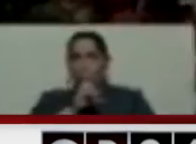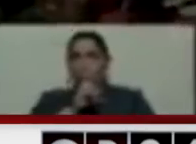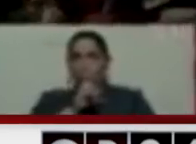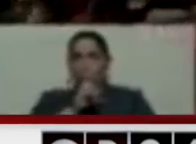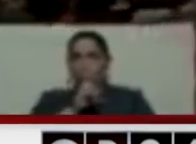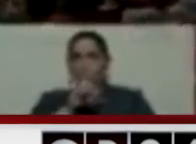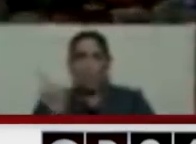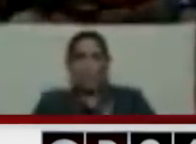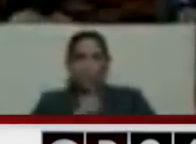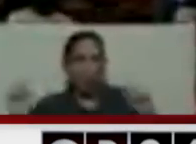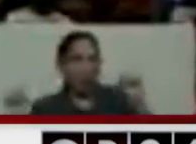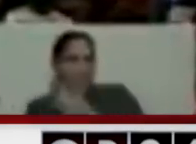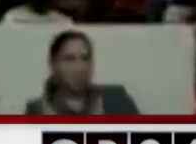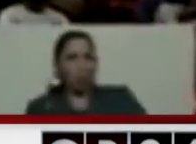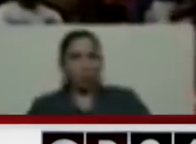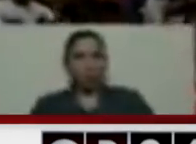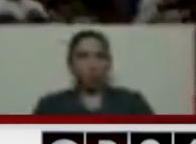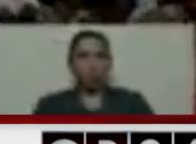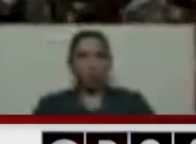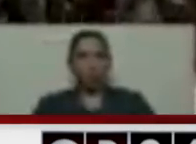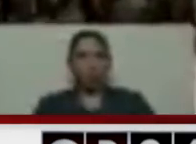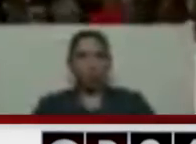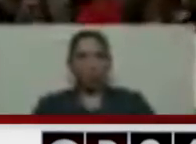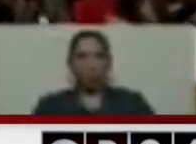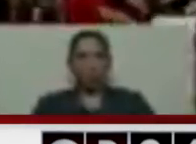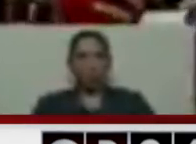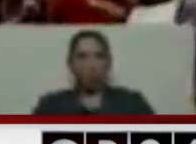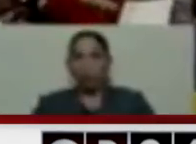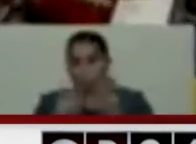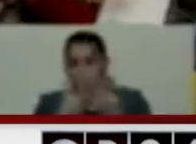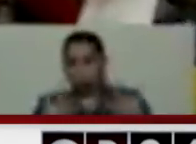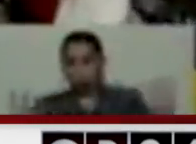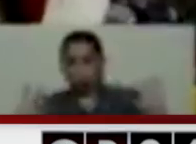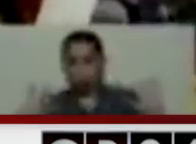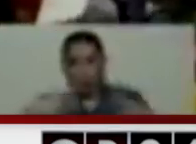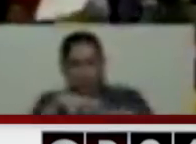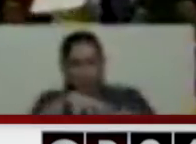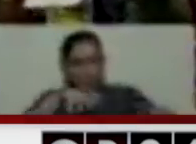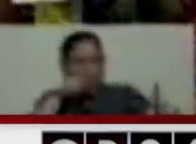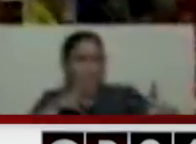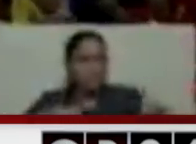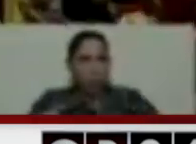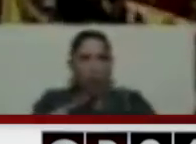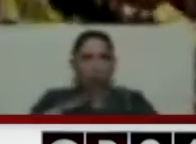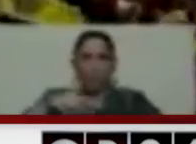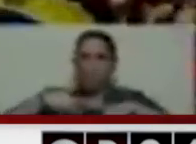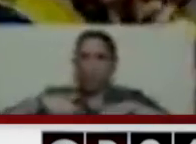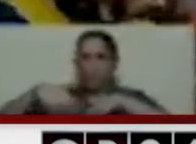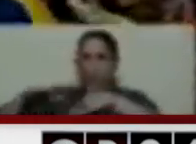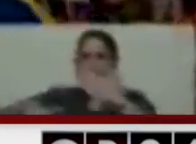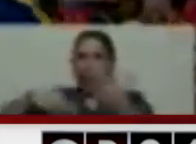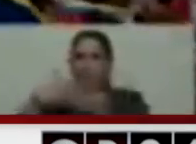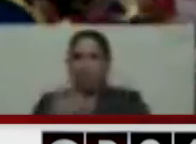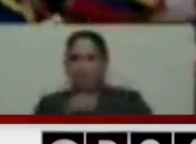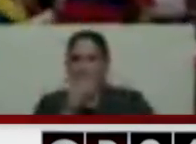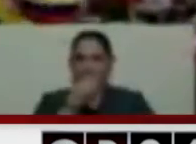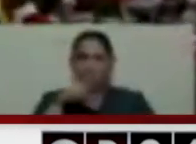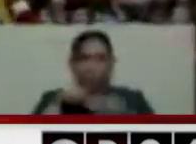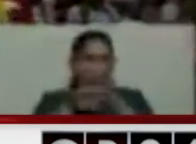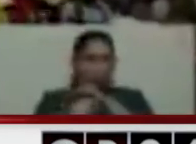pensamientos valientes, honestos, que seguramente van a irrumpir y que estoy seguro que van a hacer justicia. Además de eso, que queremos democracia,